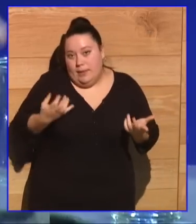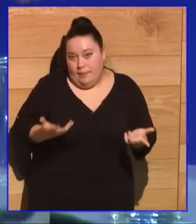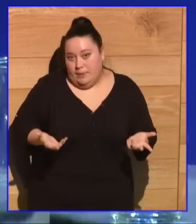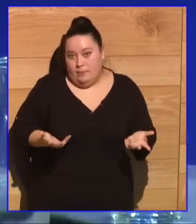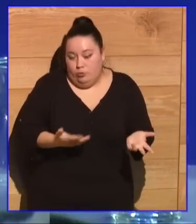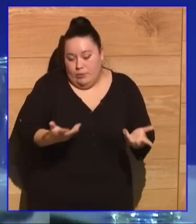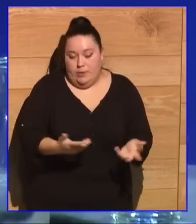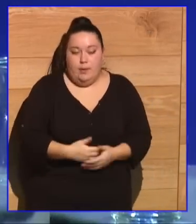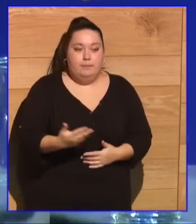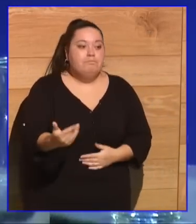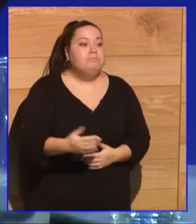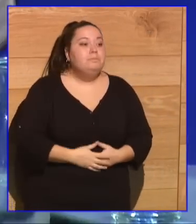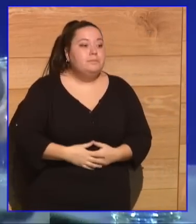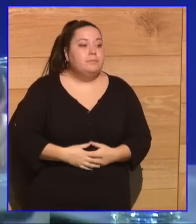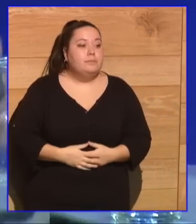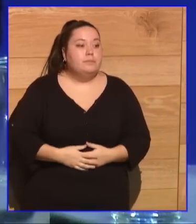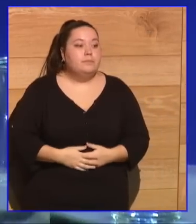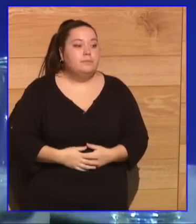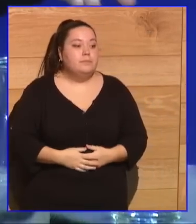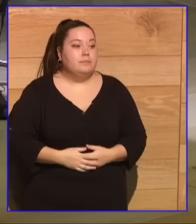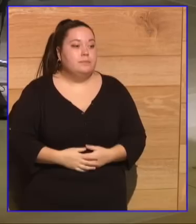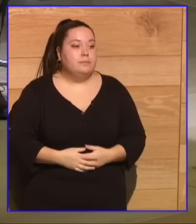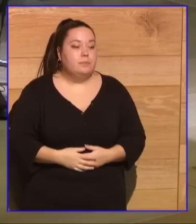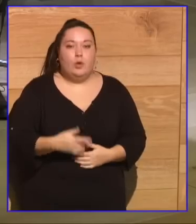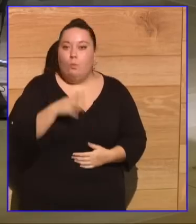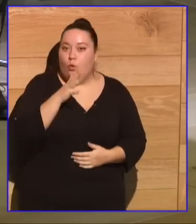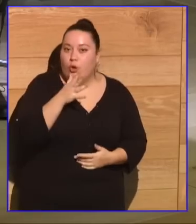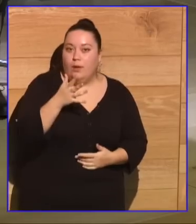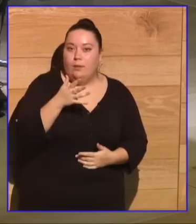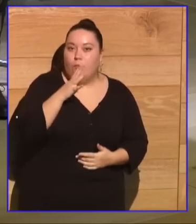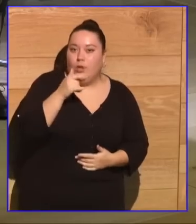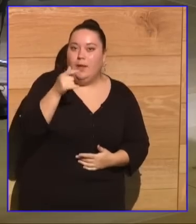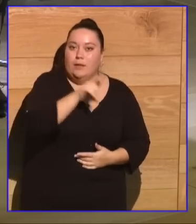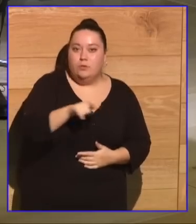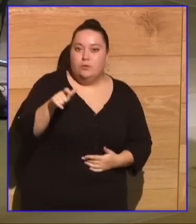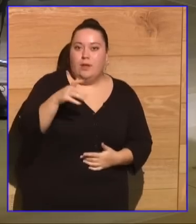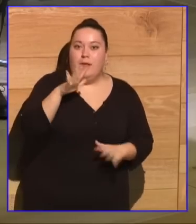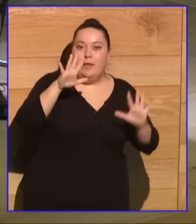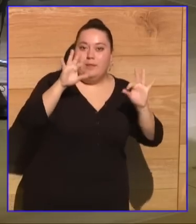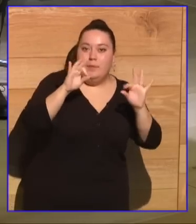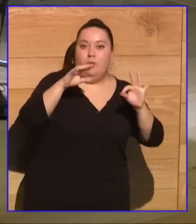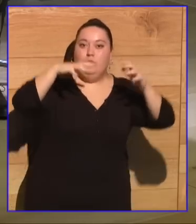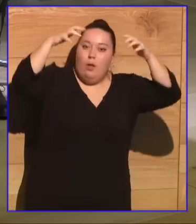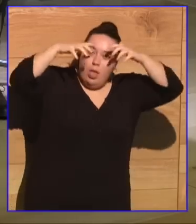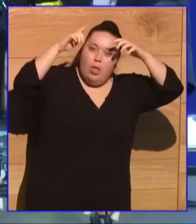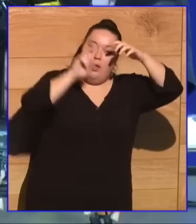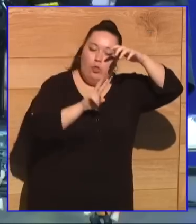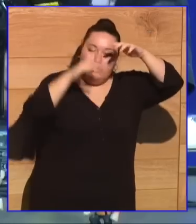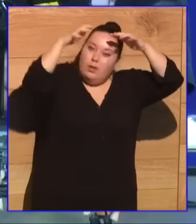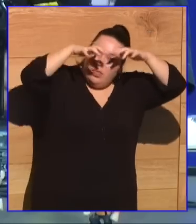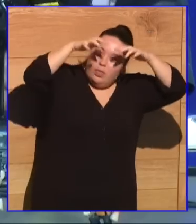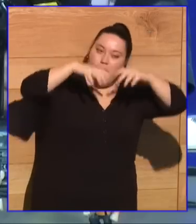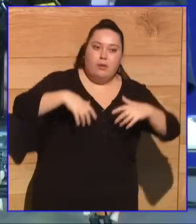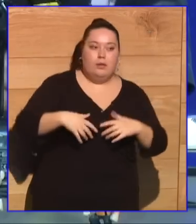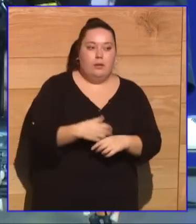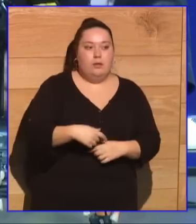ya. Dice, pero hombre, ¿pero qué les sometes a estos muchachos? Claro, a esto? ¿qué necesidad? ¿Por qué les sometes a estos muchachos 10 minutos hasta bajo la lluvia? ¿Qué necesidad? Que hay un Claro. momento que